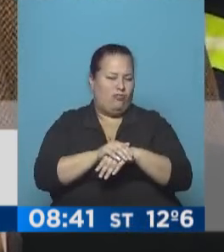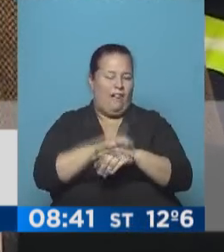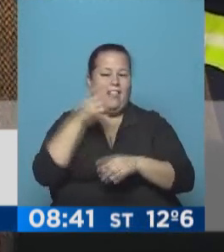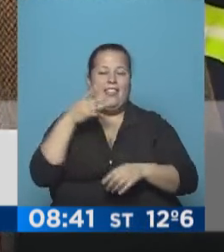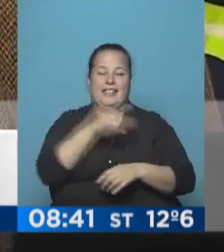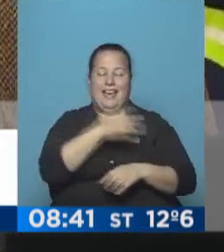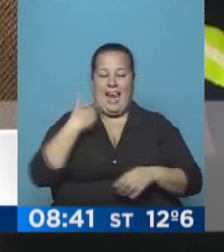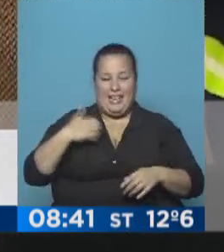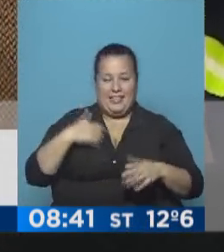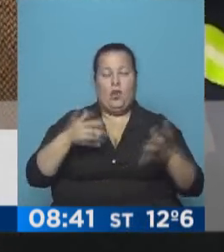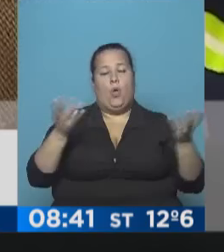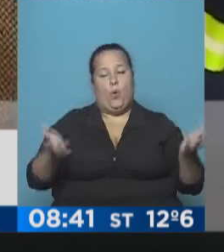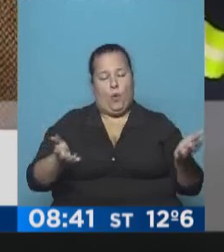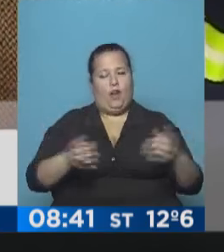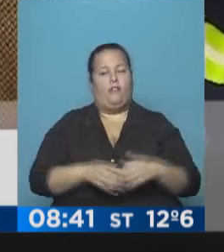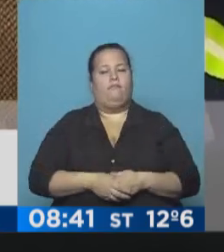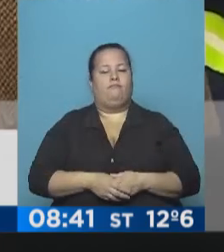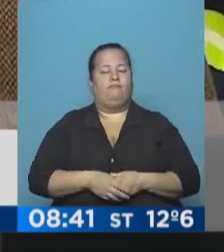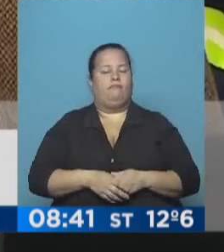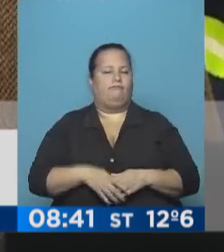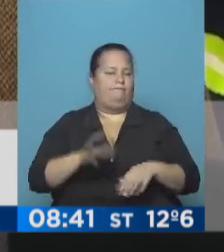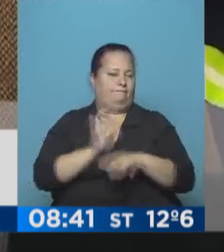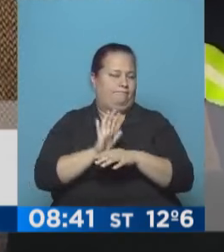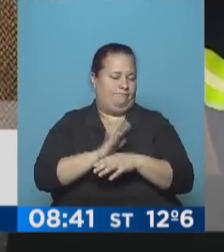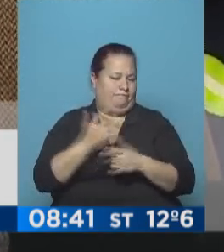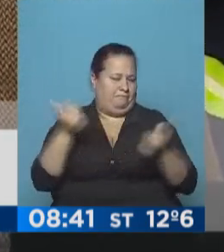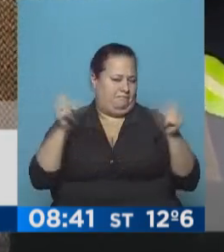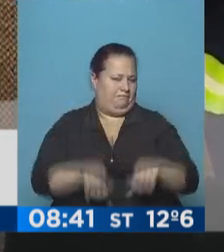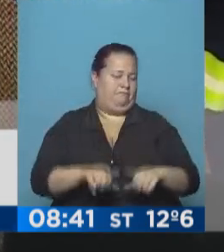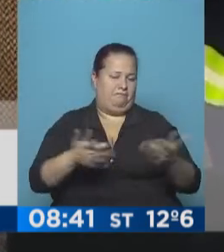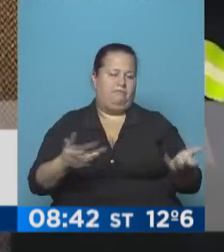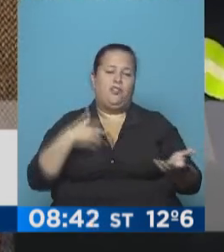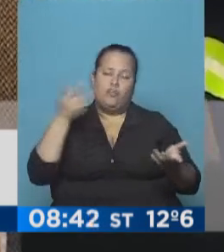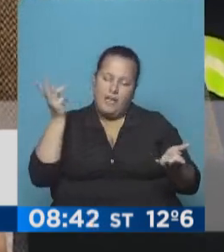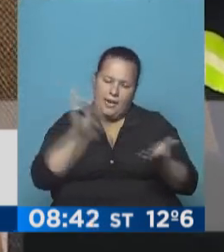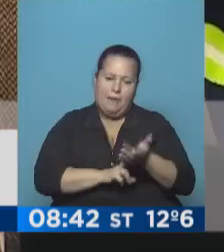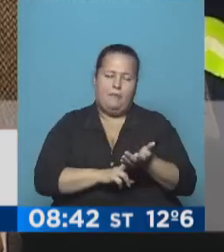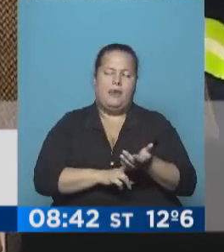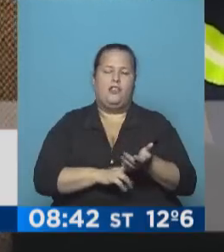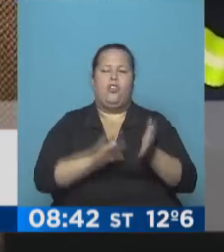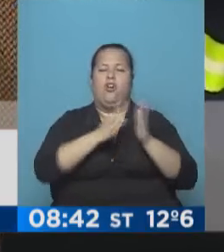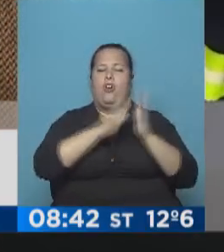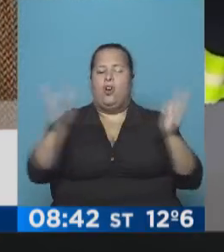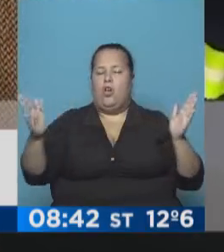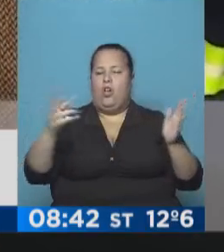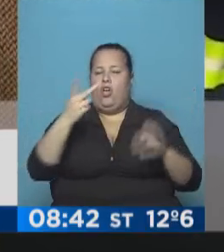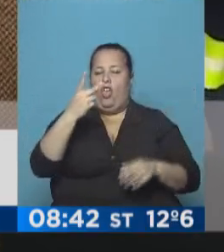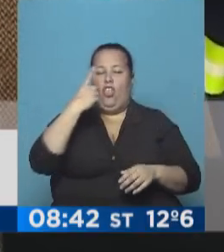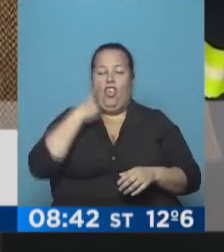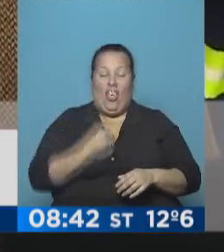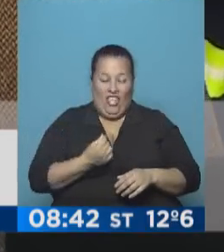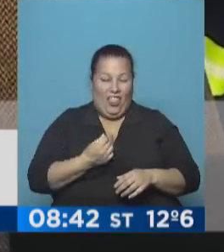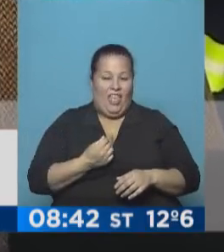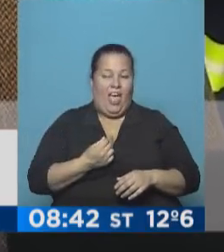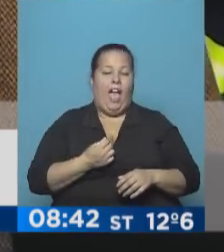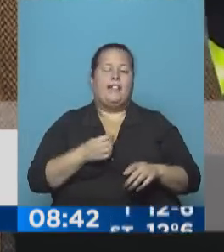Trenes Argentinos, han sido totalmente infructuosas. Uh-huh. Y les reitero, en estos últimos dos días ha